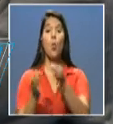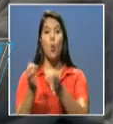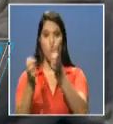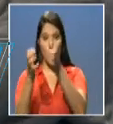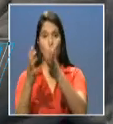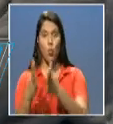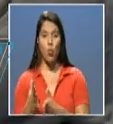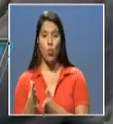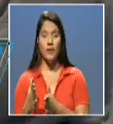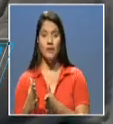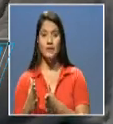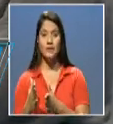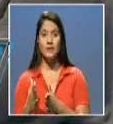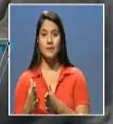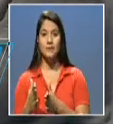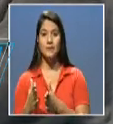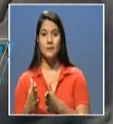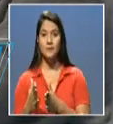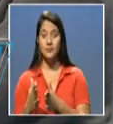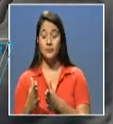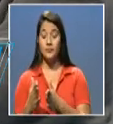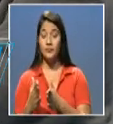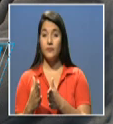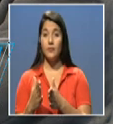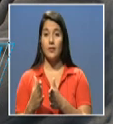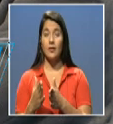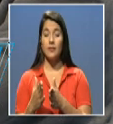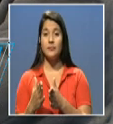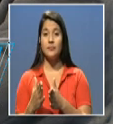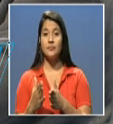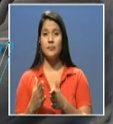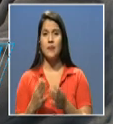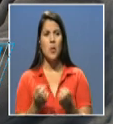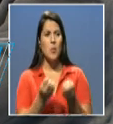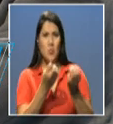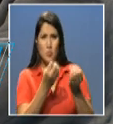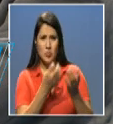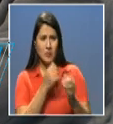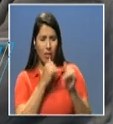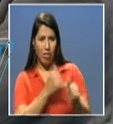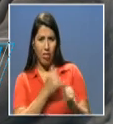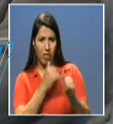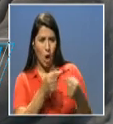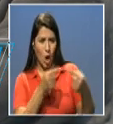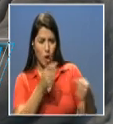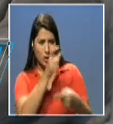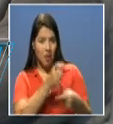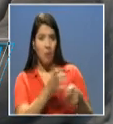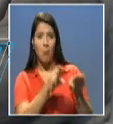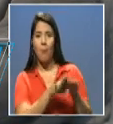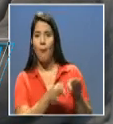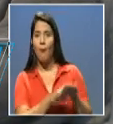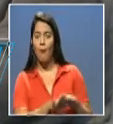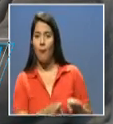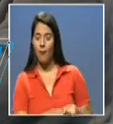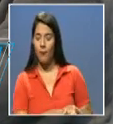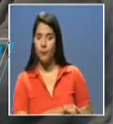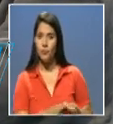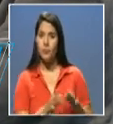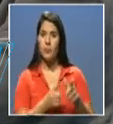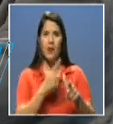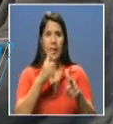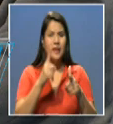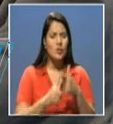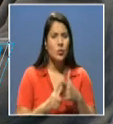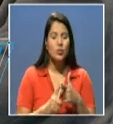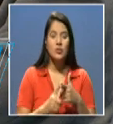dictaba sobreseimiento en la gran mayoría de las acusaciones contra la exdefensora. Y entonces la